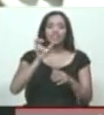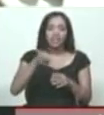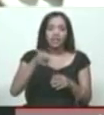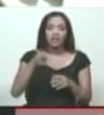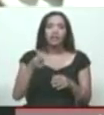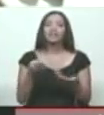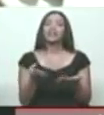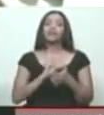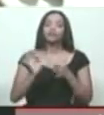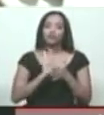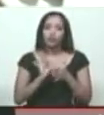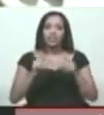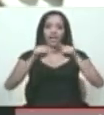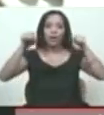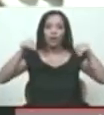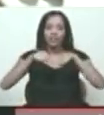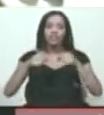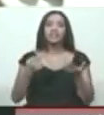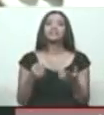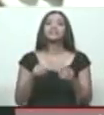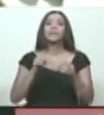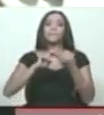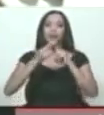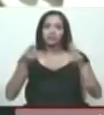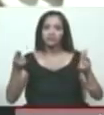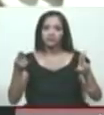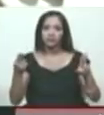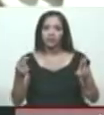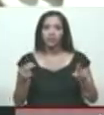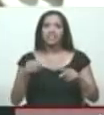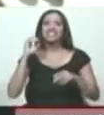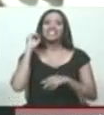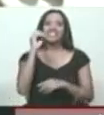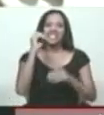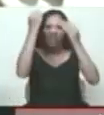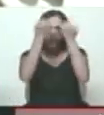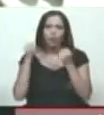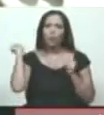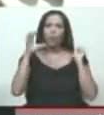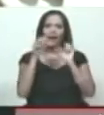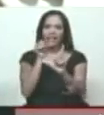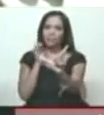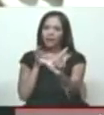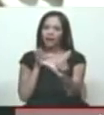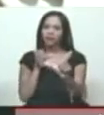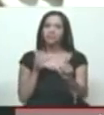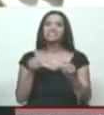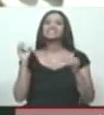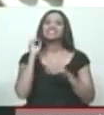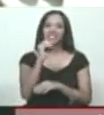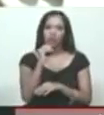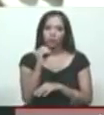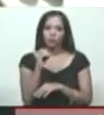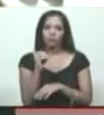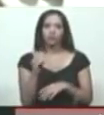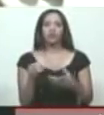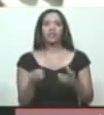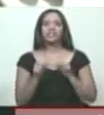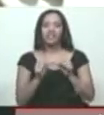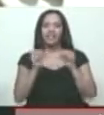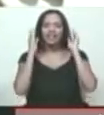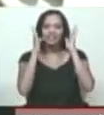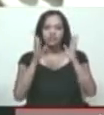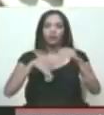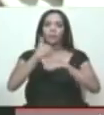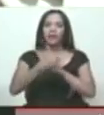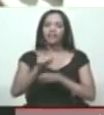las cuadrillas de paz para garantizar la paz. Cero guarimba. En segundo lugar, seguir atendiendo el agua, el plan de